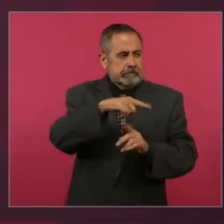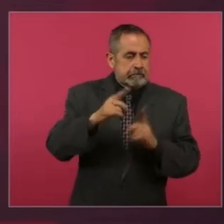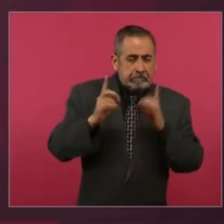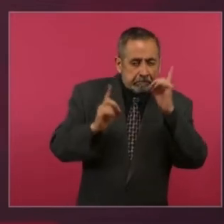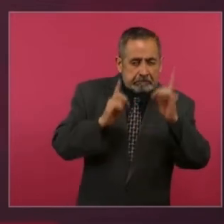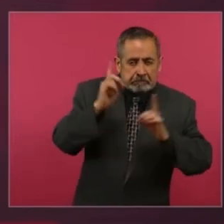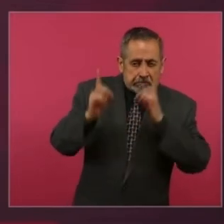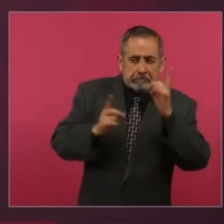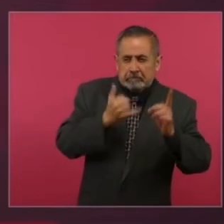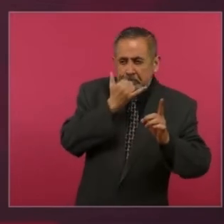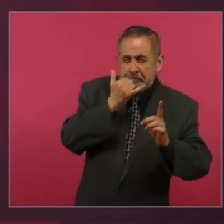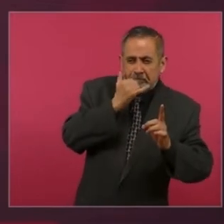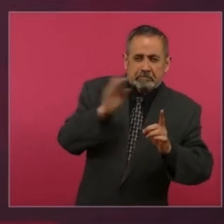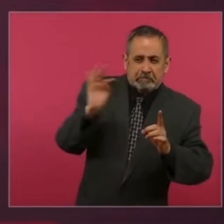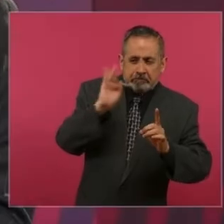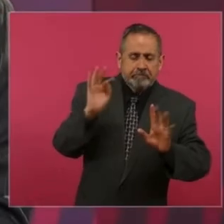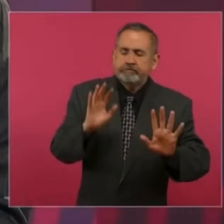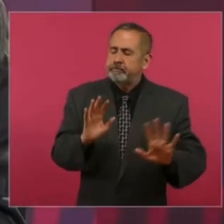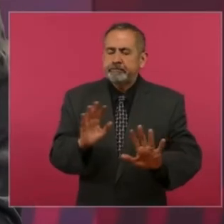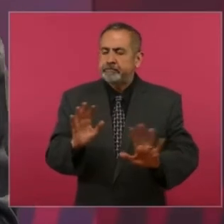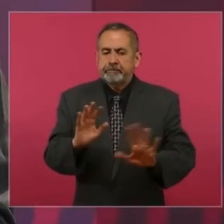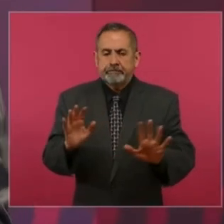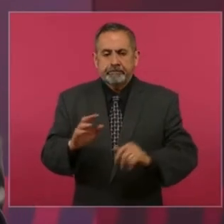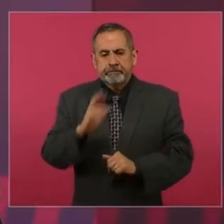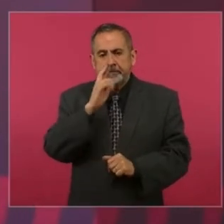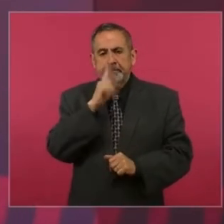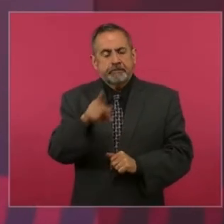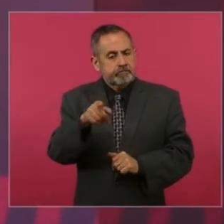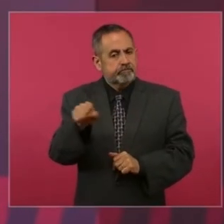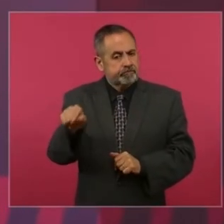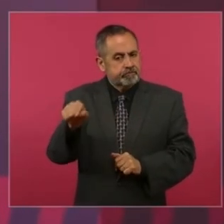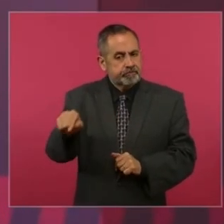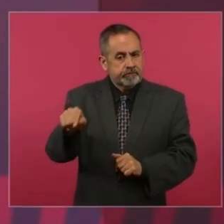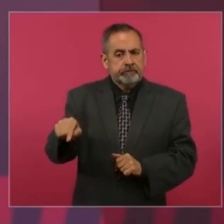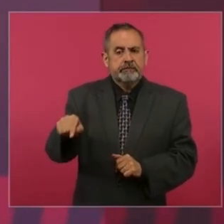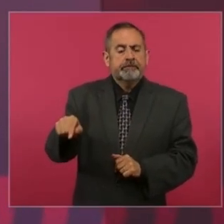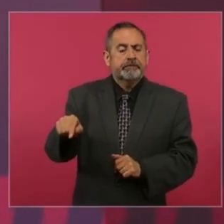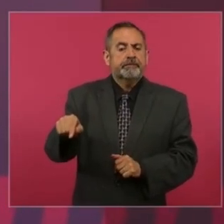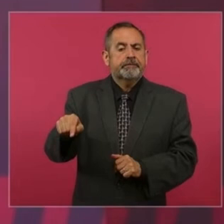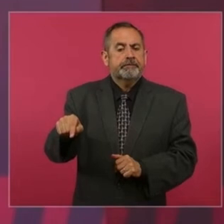especulaciones sería bueno que se